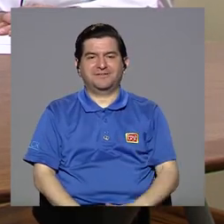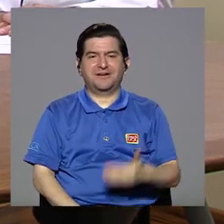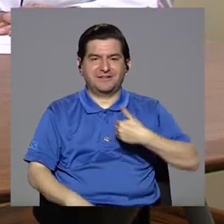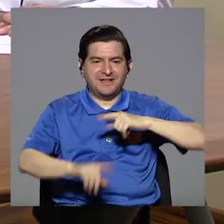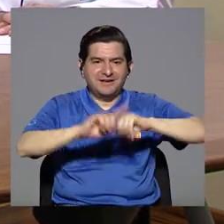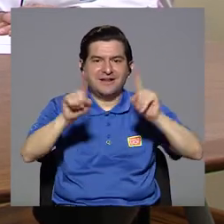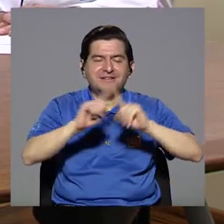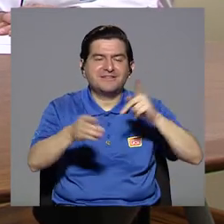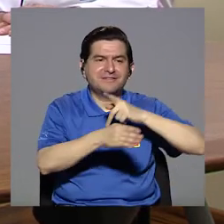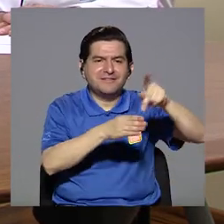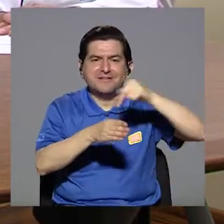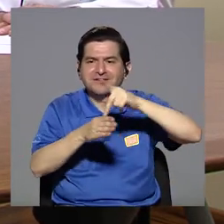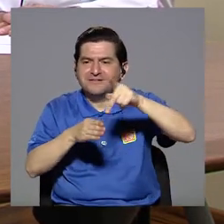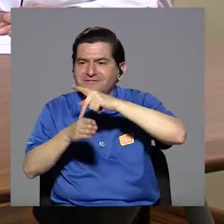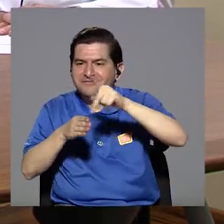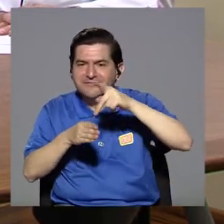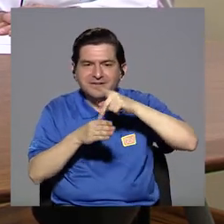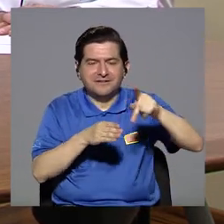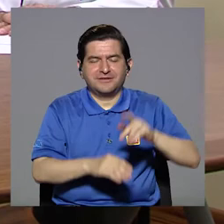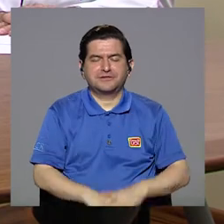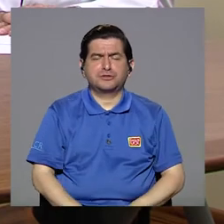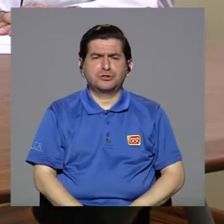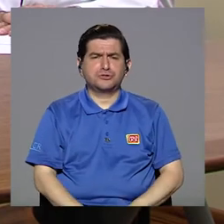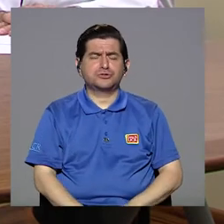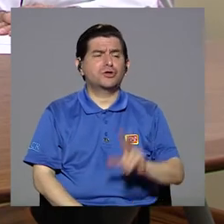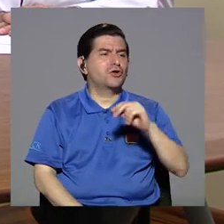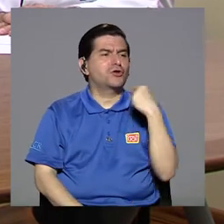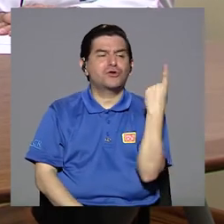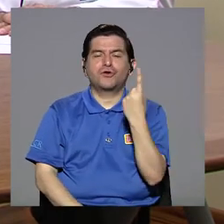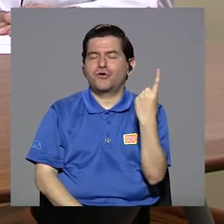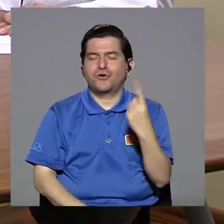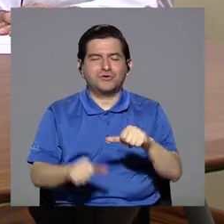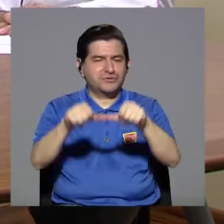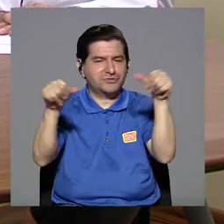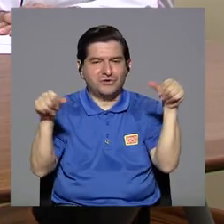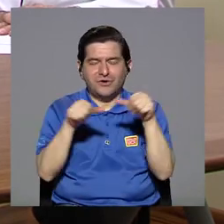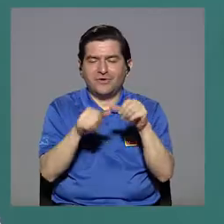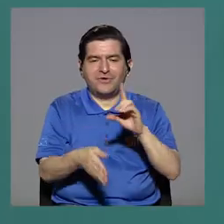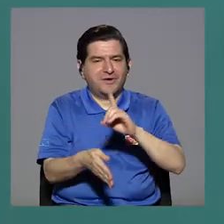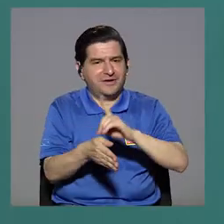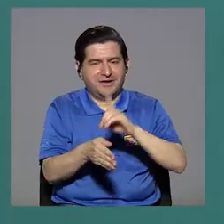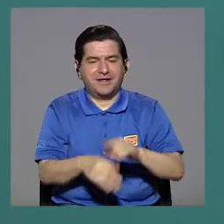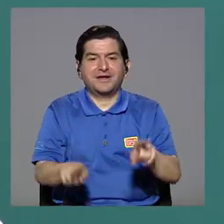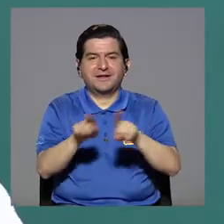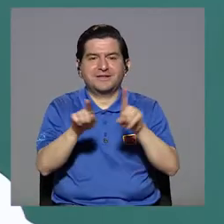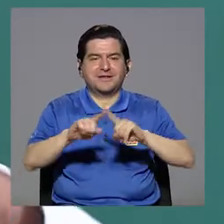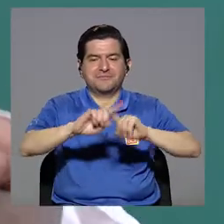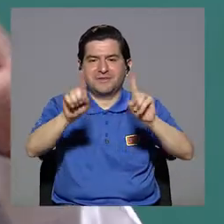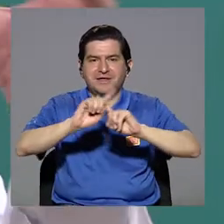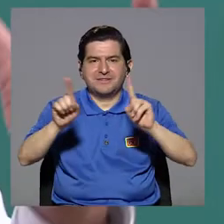al saber que cuentan con otro tipo de profesionales tal vez que la